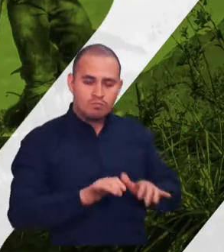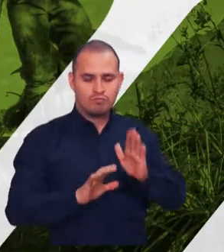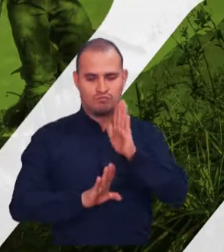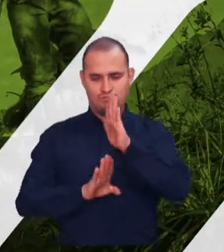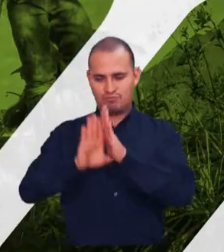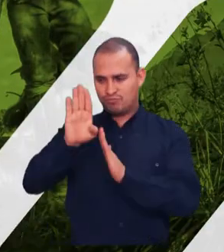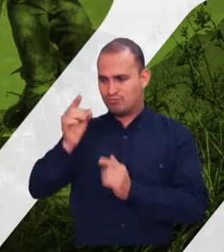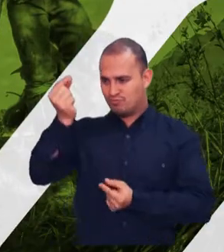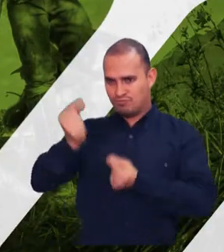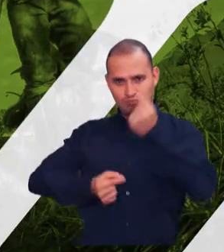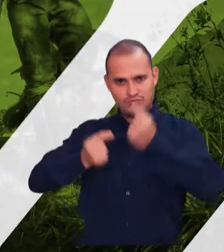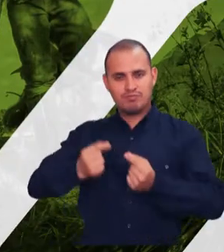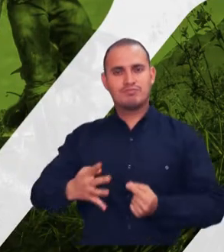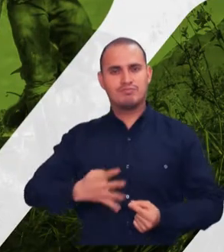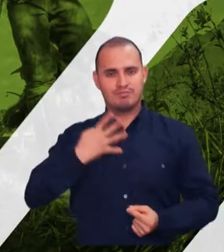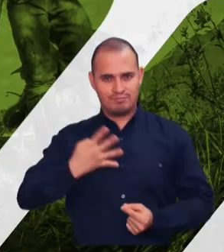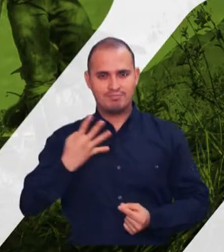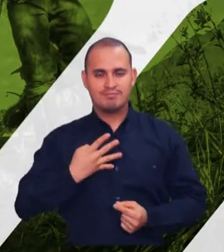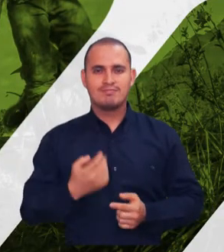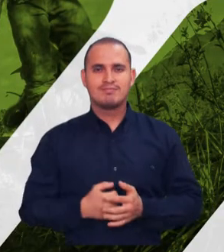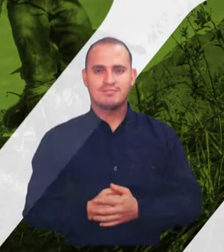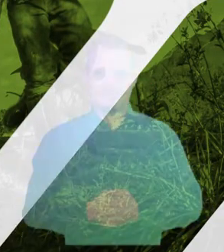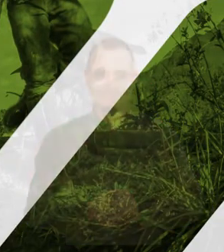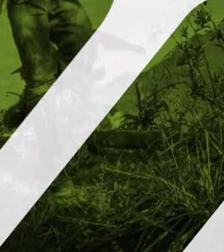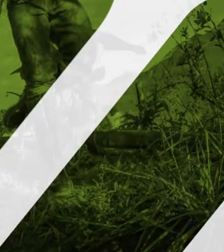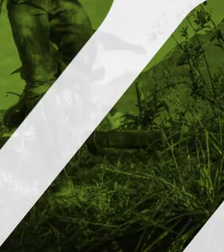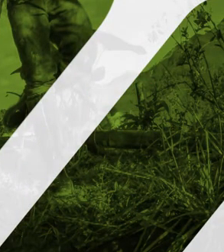Secretaría de Desarrollo Económico y Competitividad.